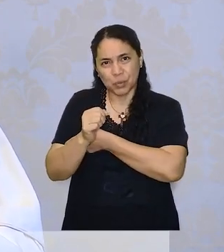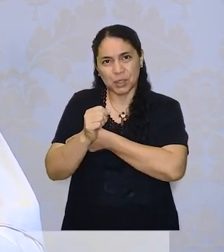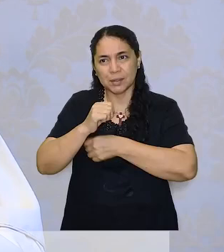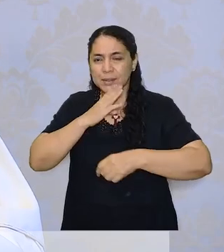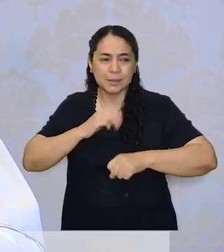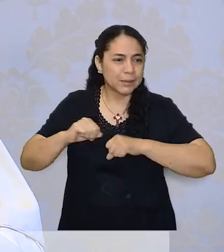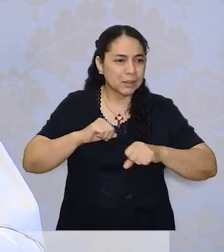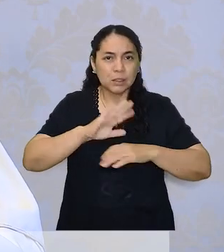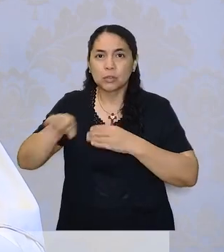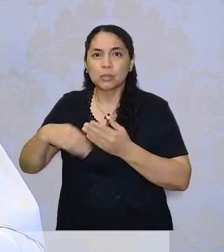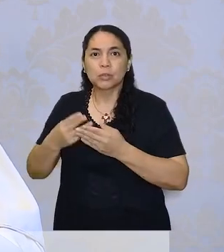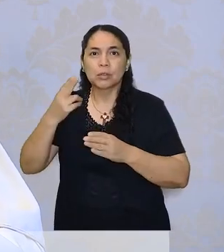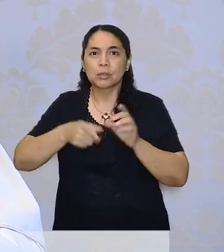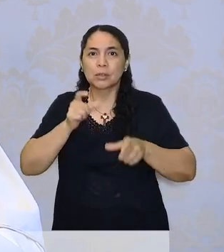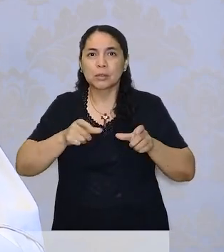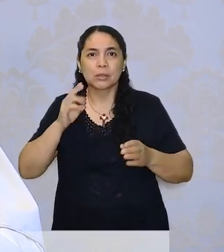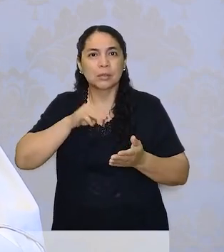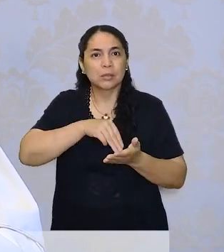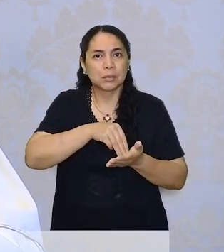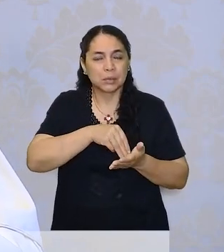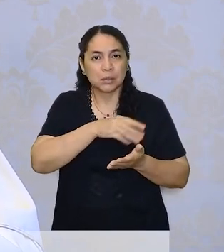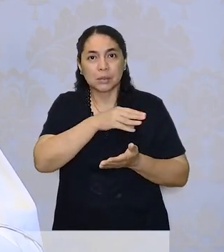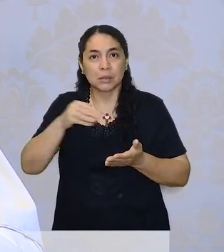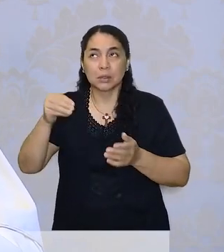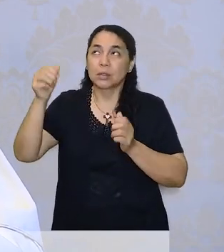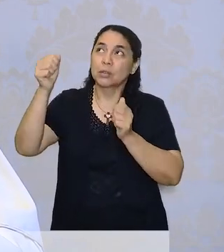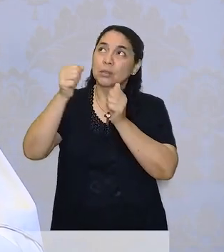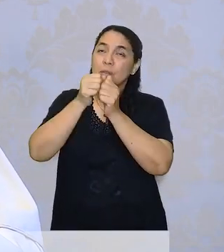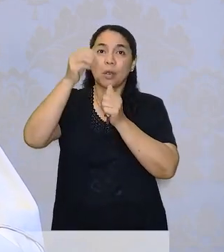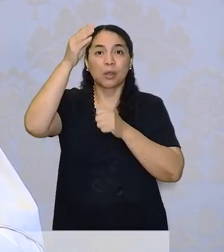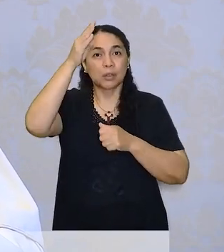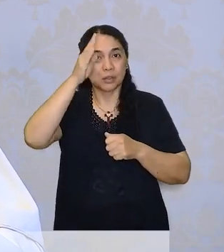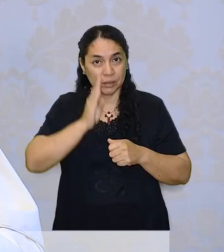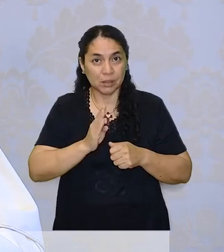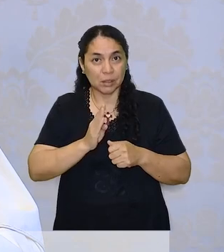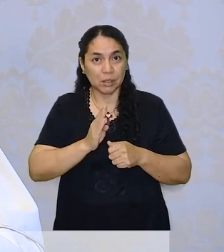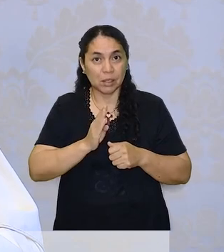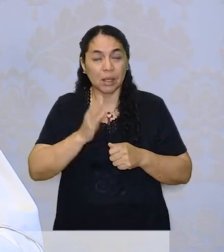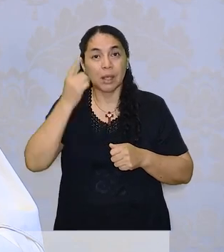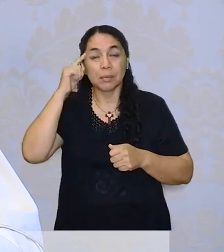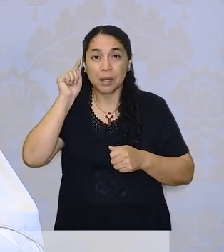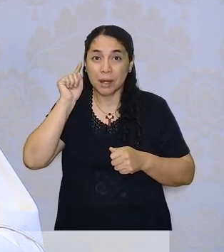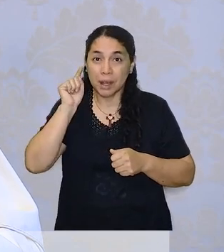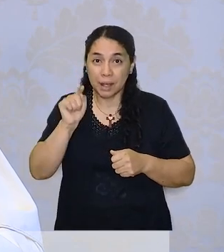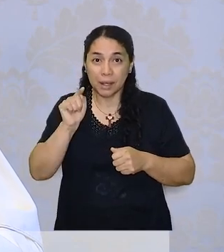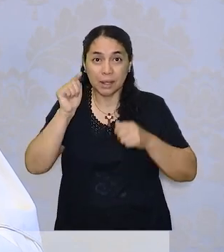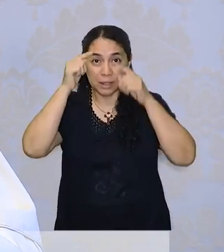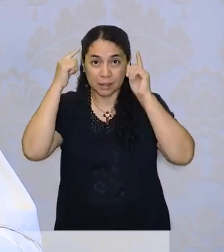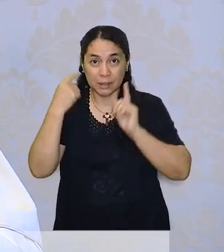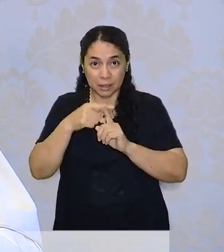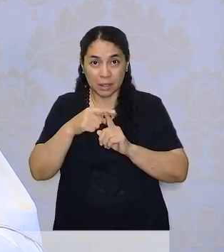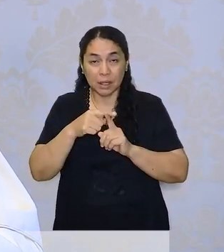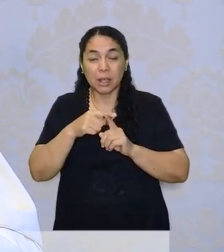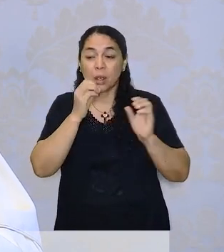Un vínculo que refuerza ese vigor entre sus miembros y con Dios.